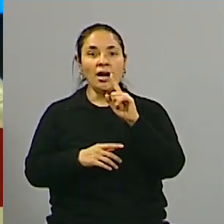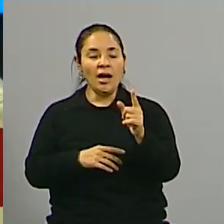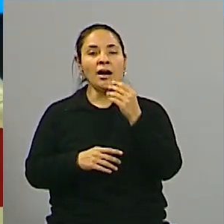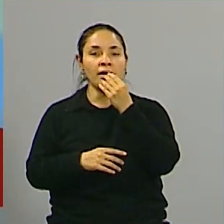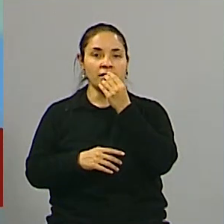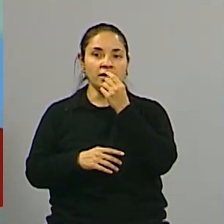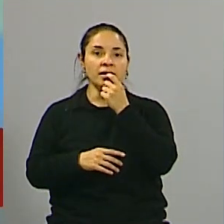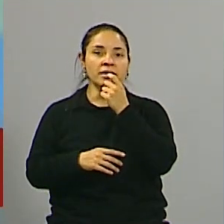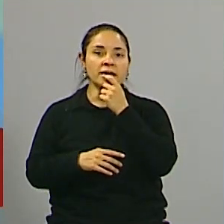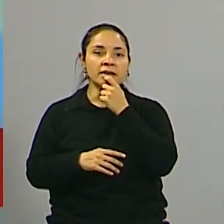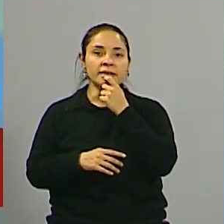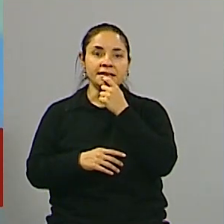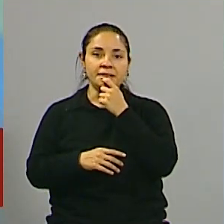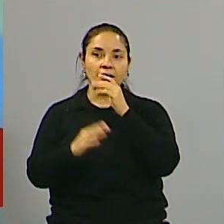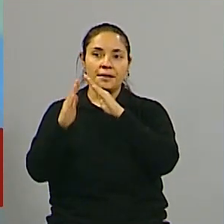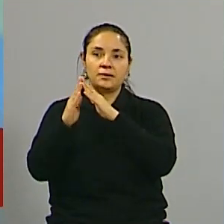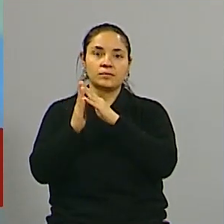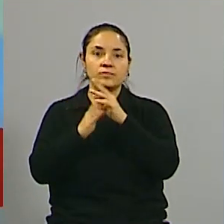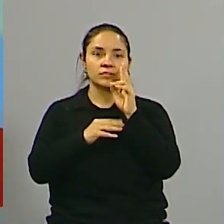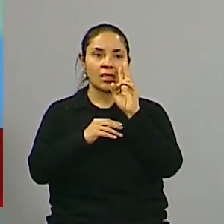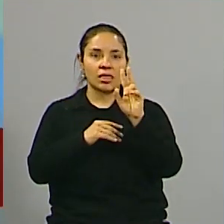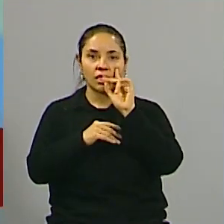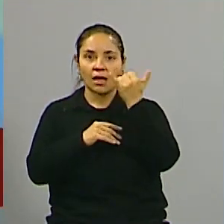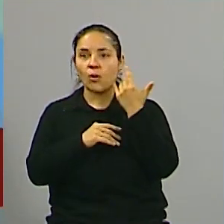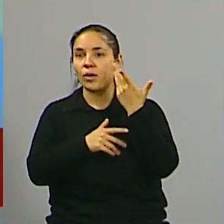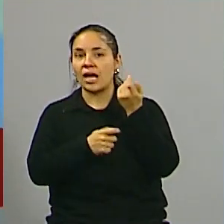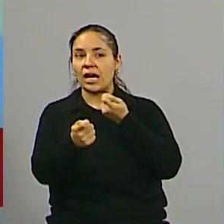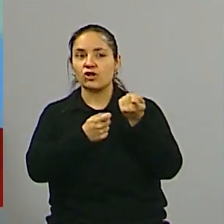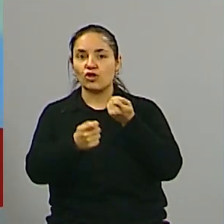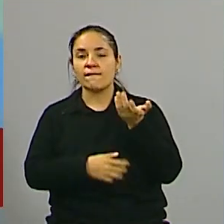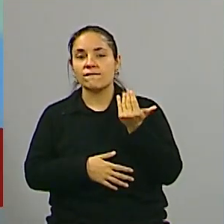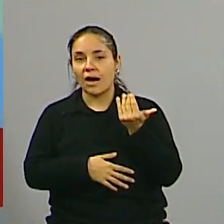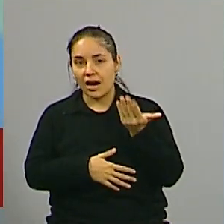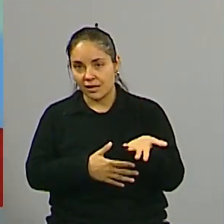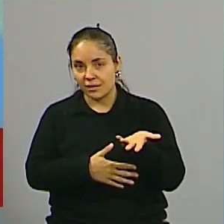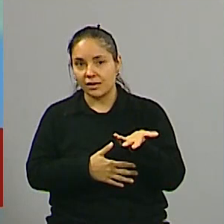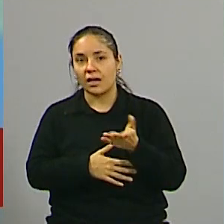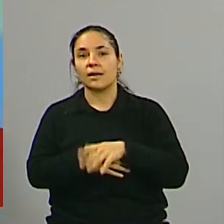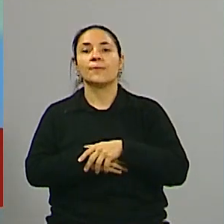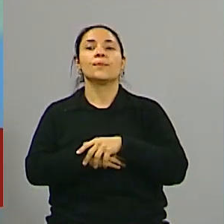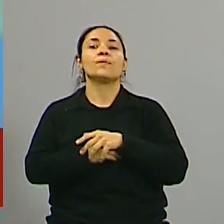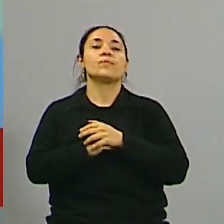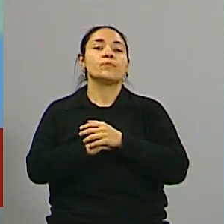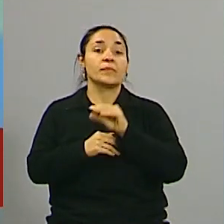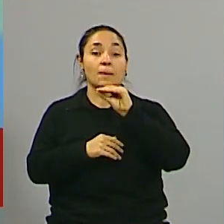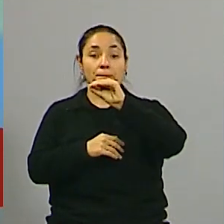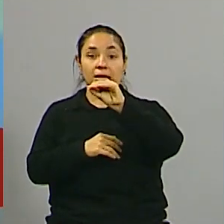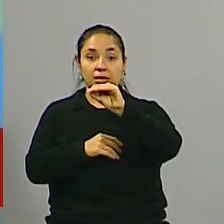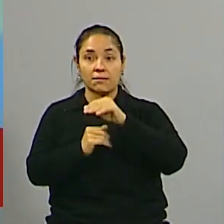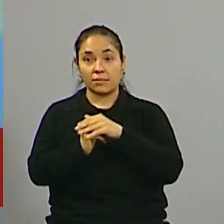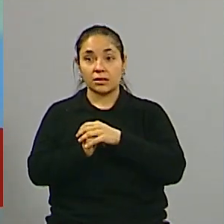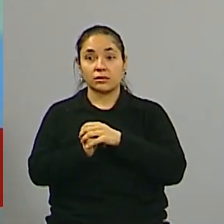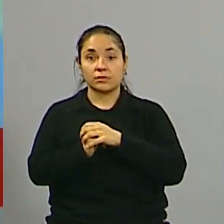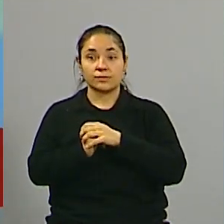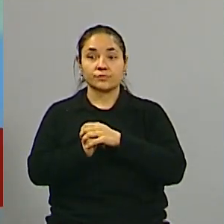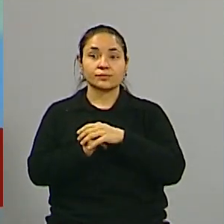vecinas los ven trasladados a la falta de gestión en el departamento, digamos, ¿no? Un departamento, Claudia, que cuando ya